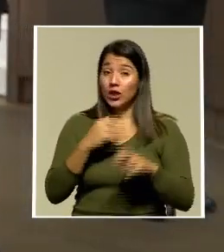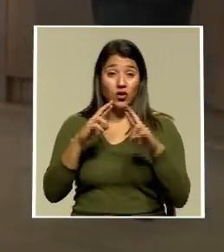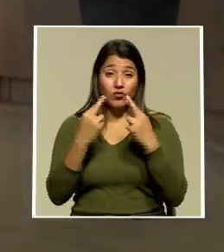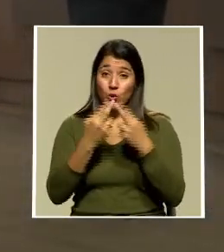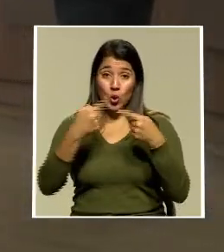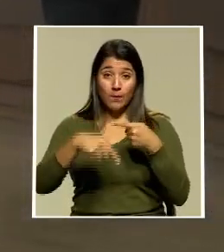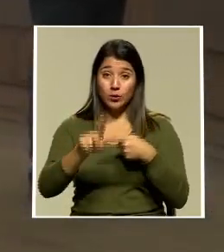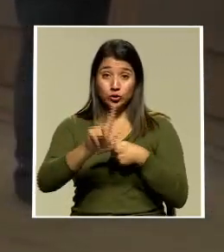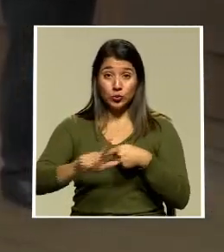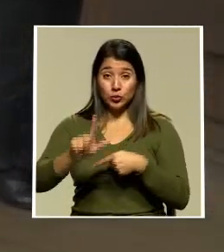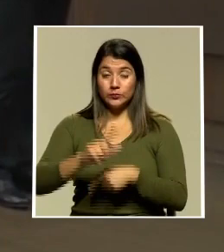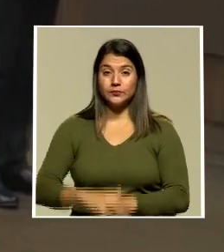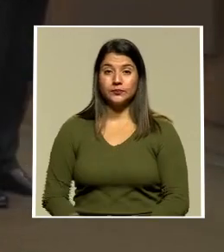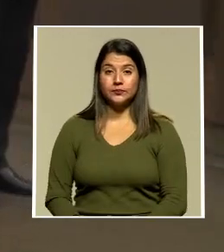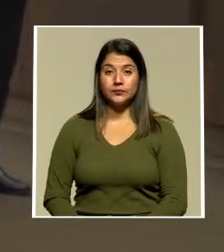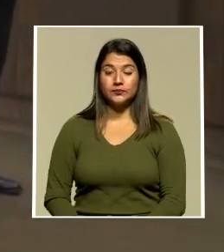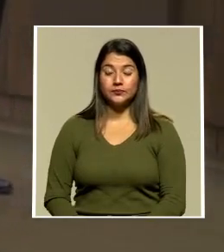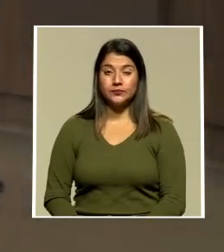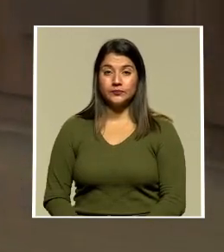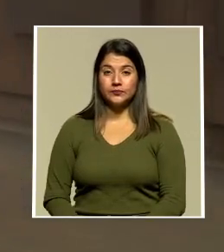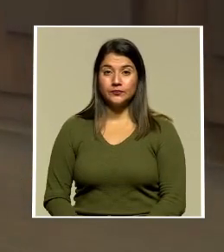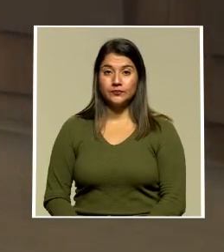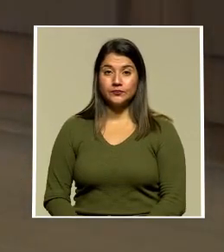el Congreso.